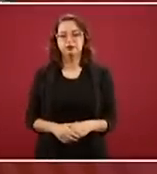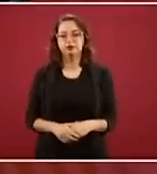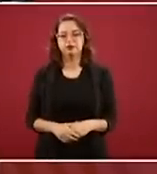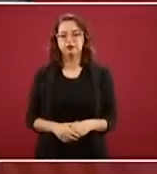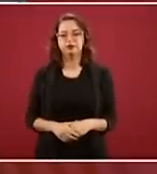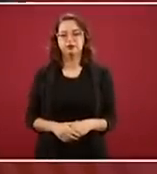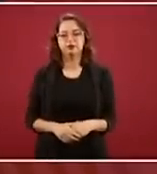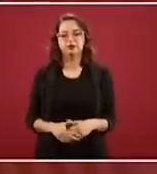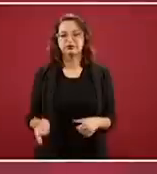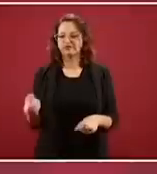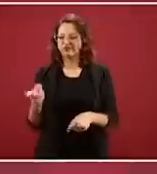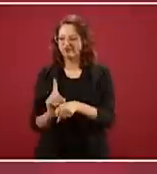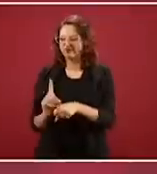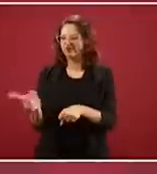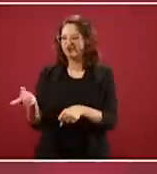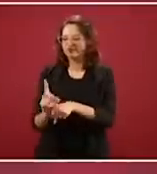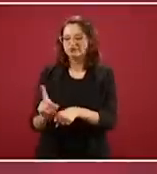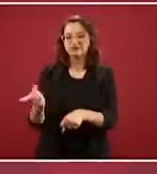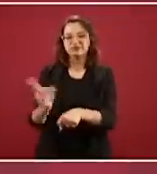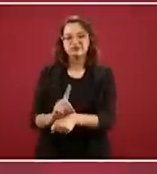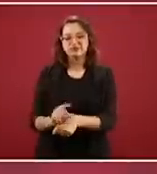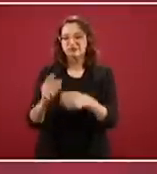Eso es lo que vemos diario,